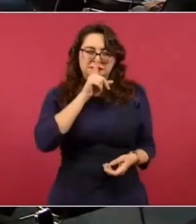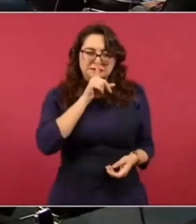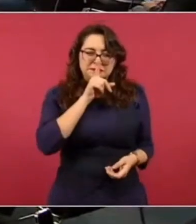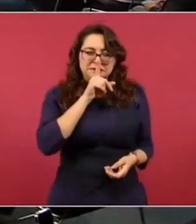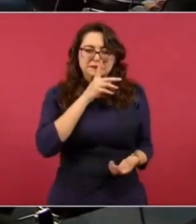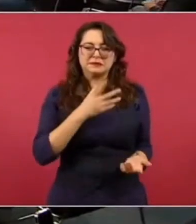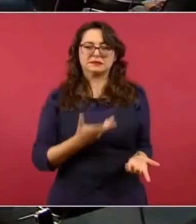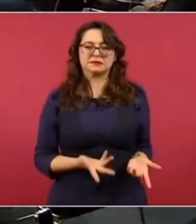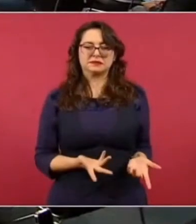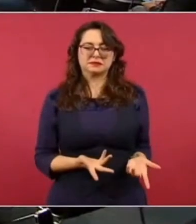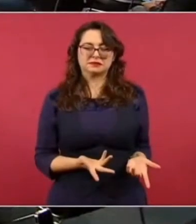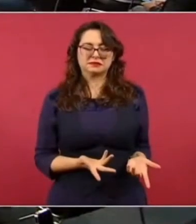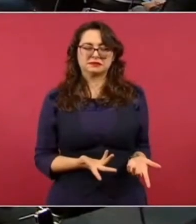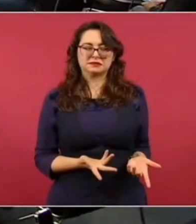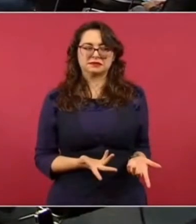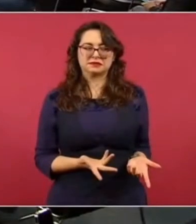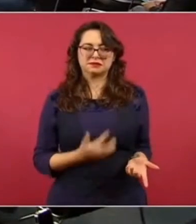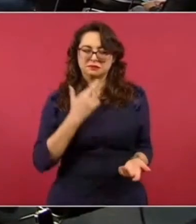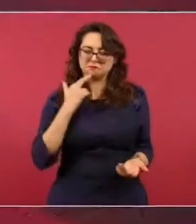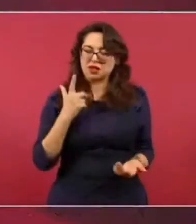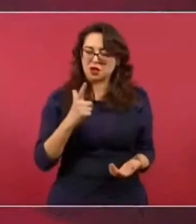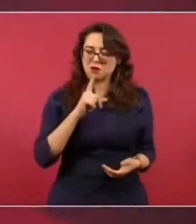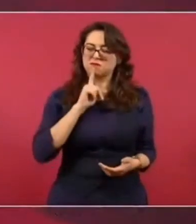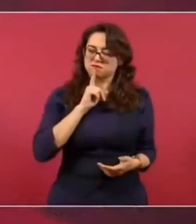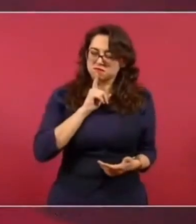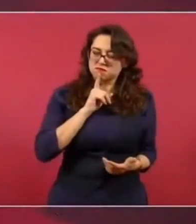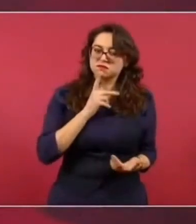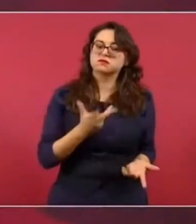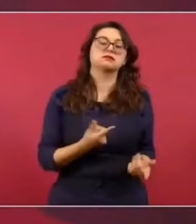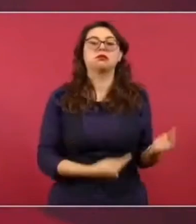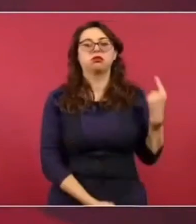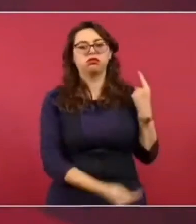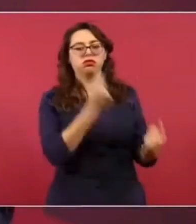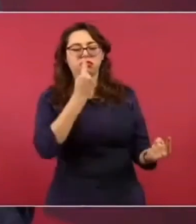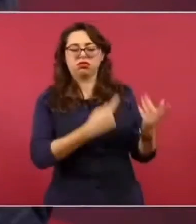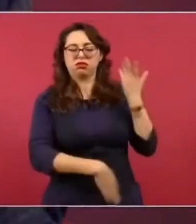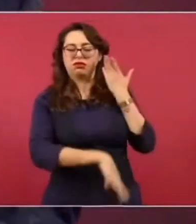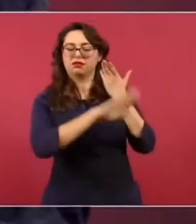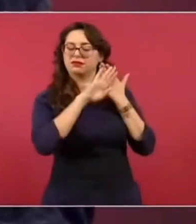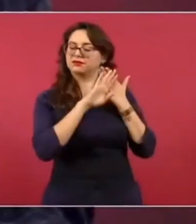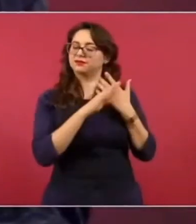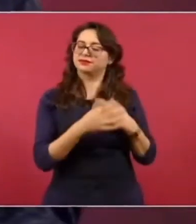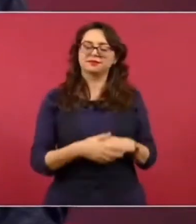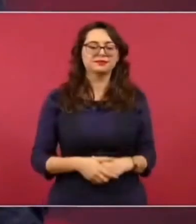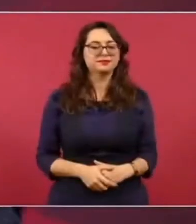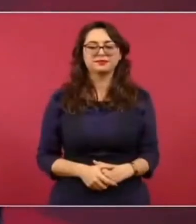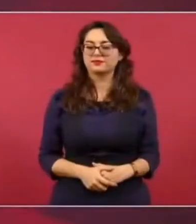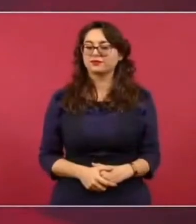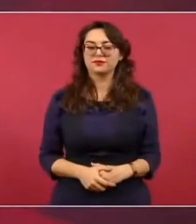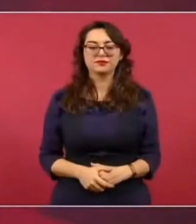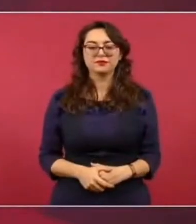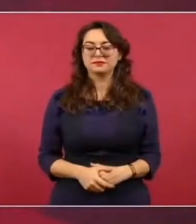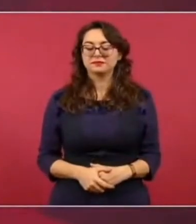a cuestionar. Entonces, de todas maneras, como es un buen tema,